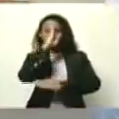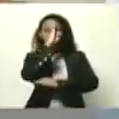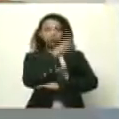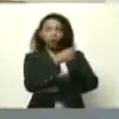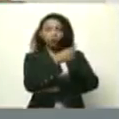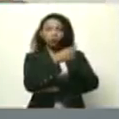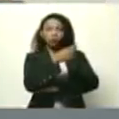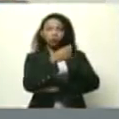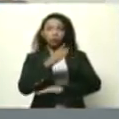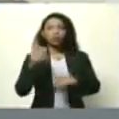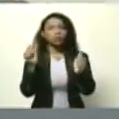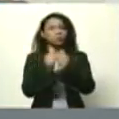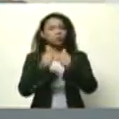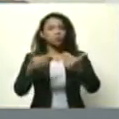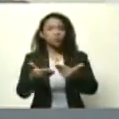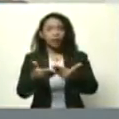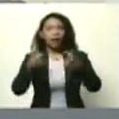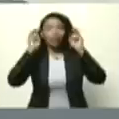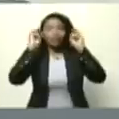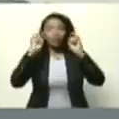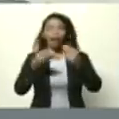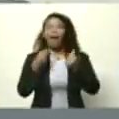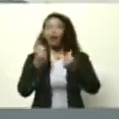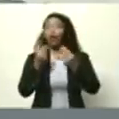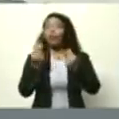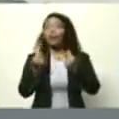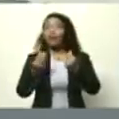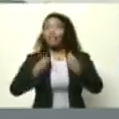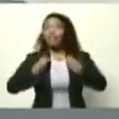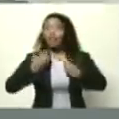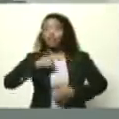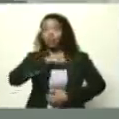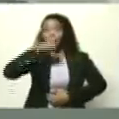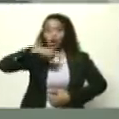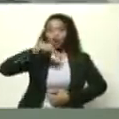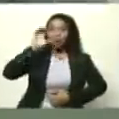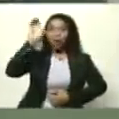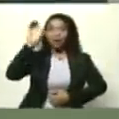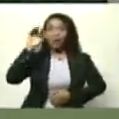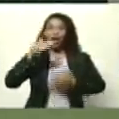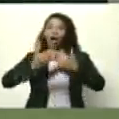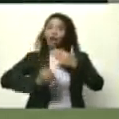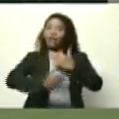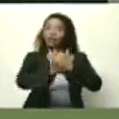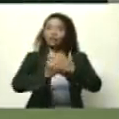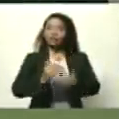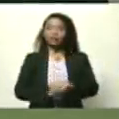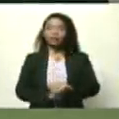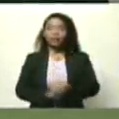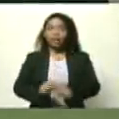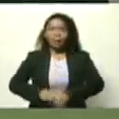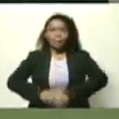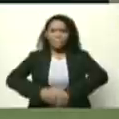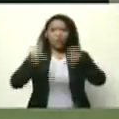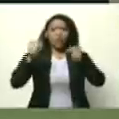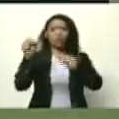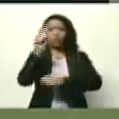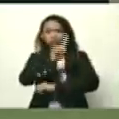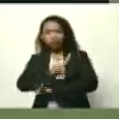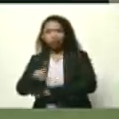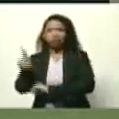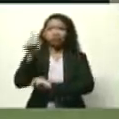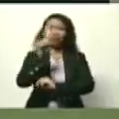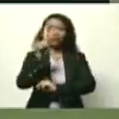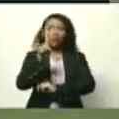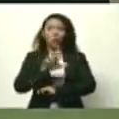directamente con la condición económica que está viviendo nuestro país, de avance. Rompimos con el ciclo,